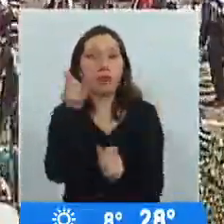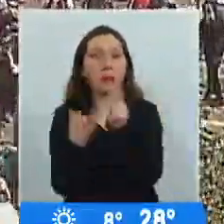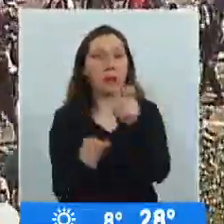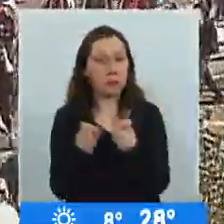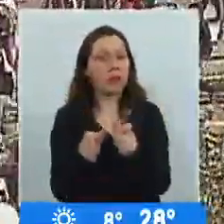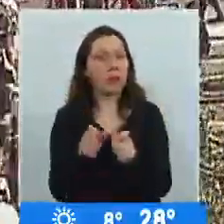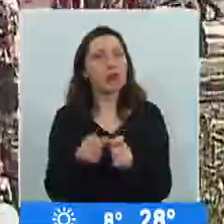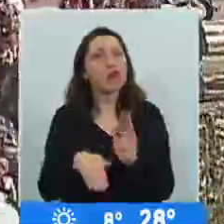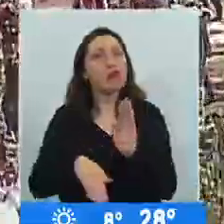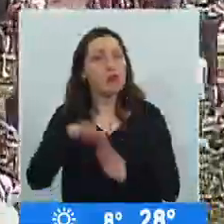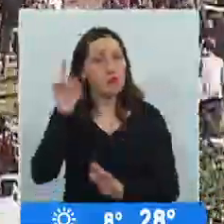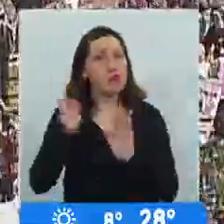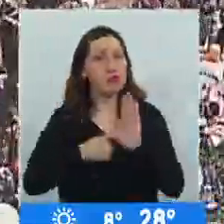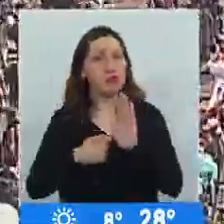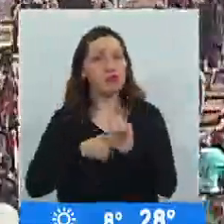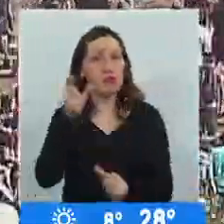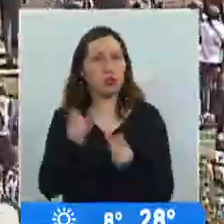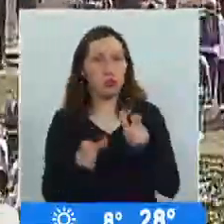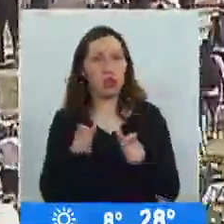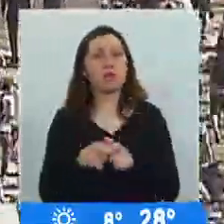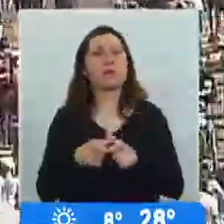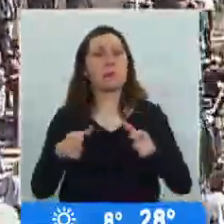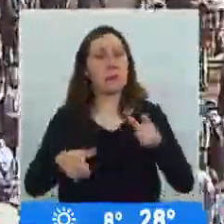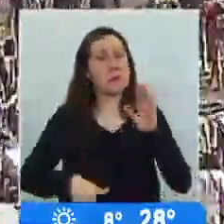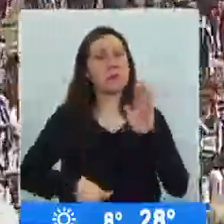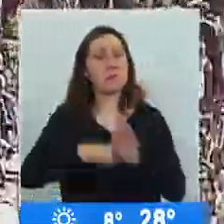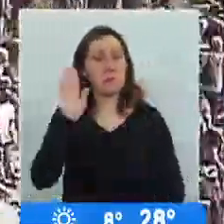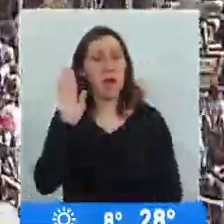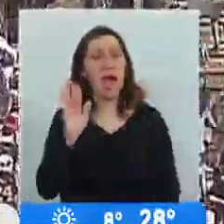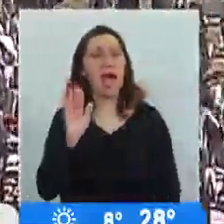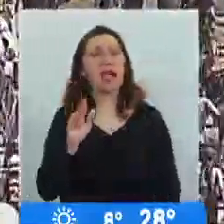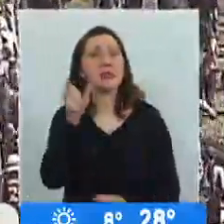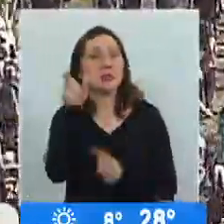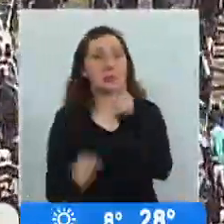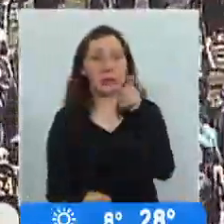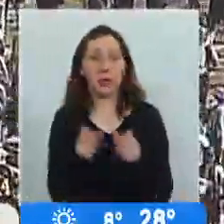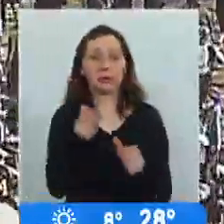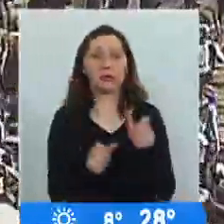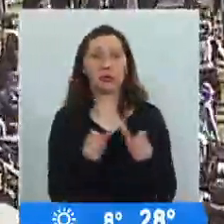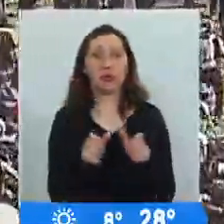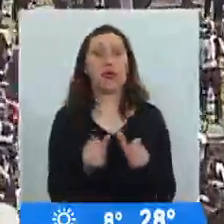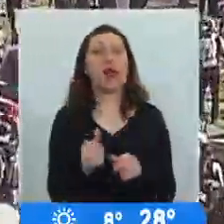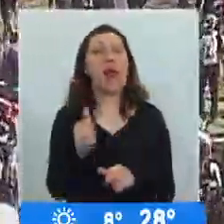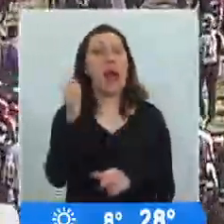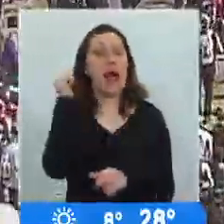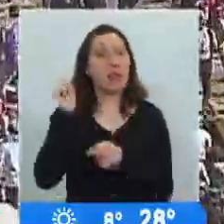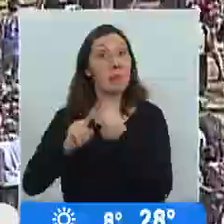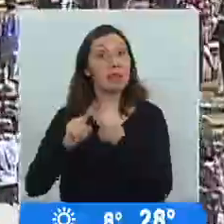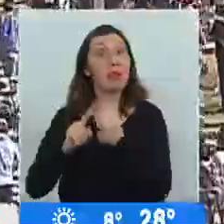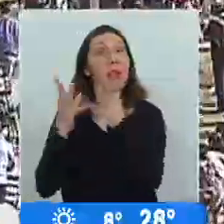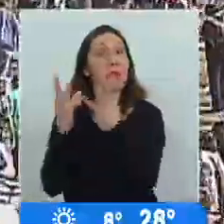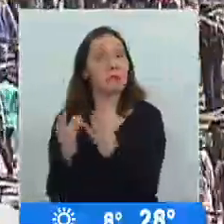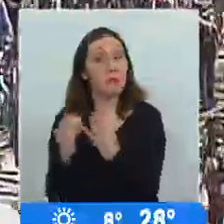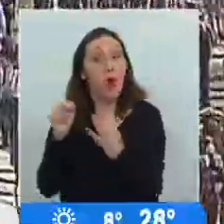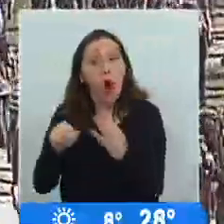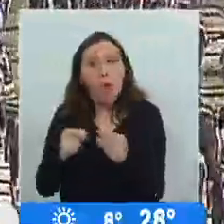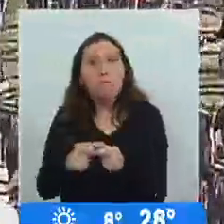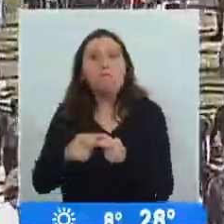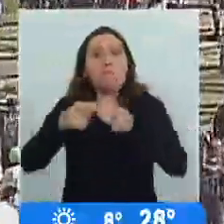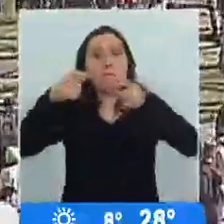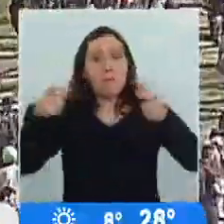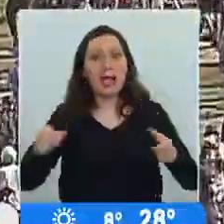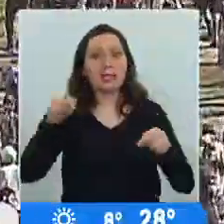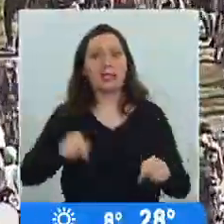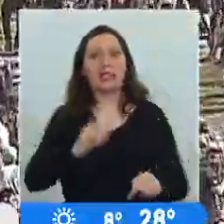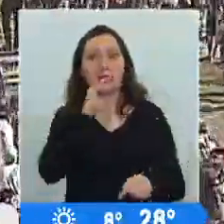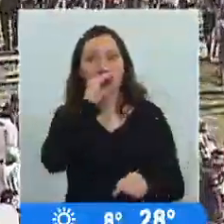fue bastante alta. Con creces superó al número de personas que participaron ayer de las movilizaciones acá en